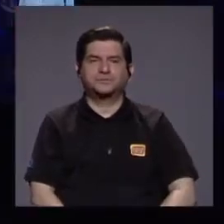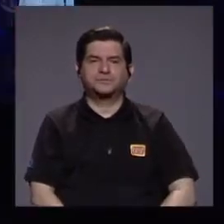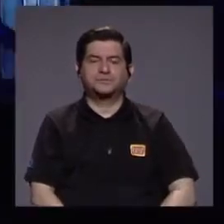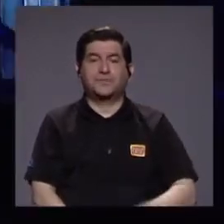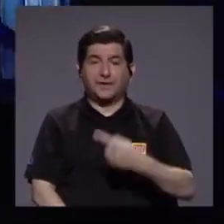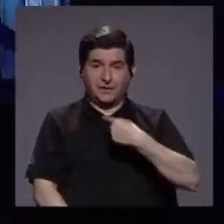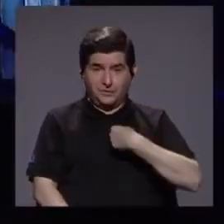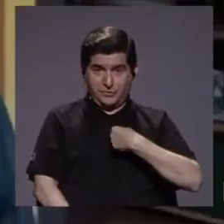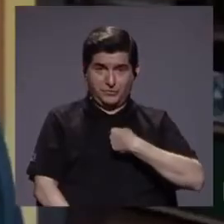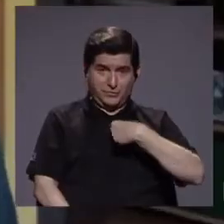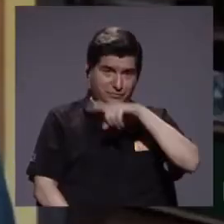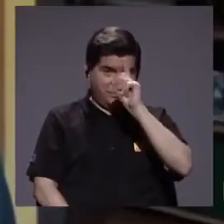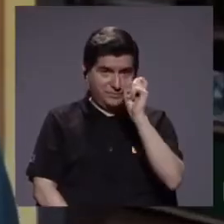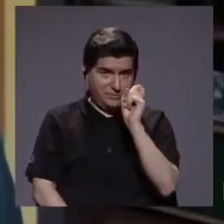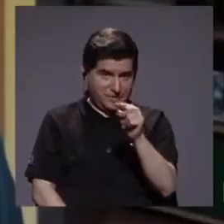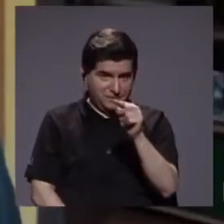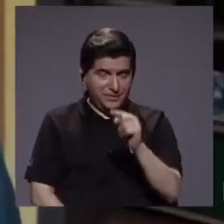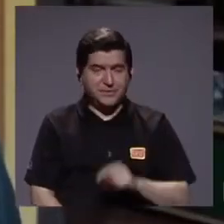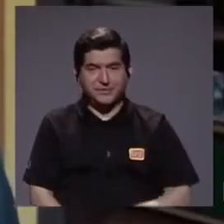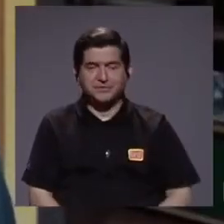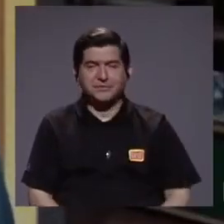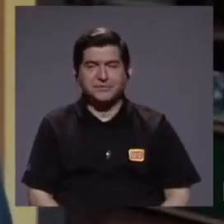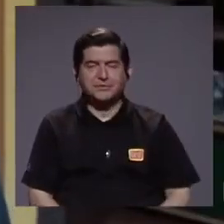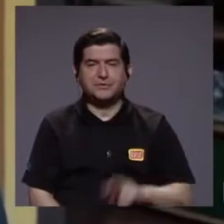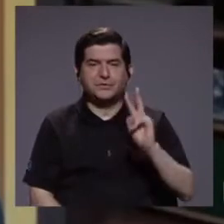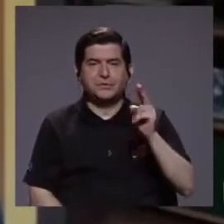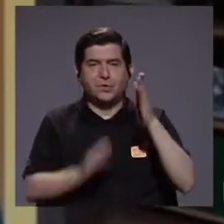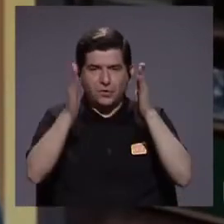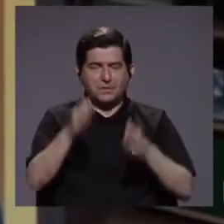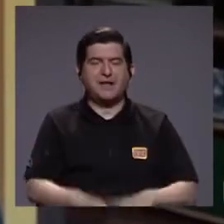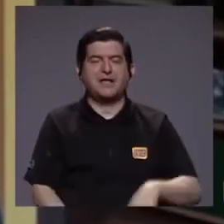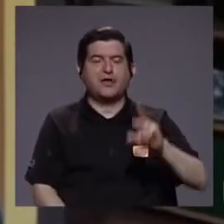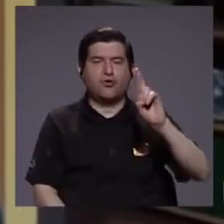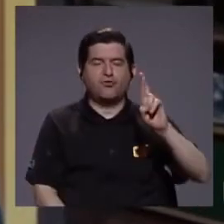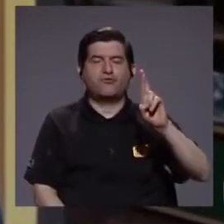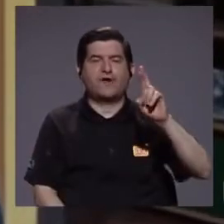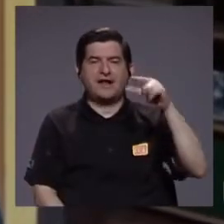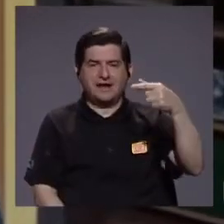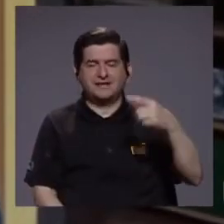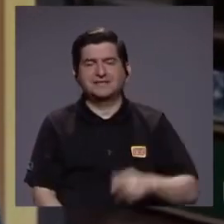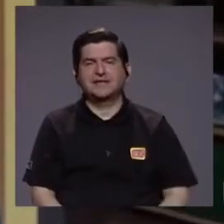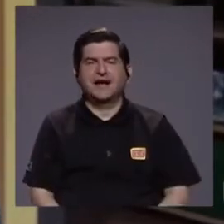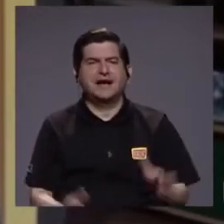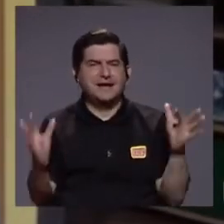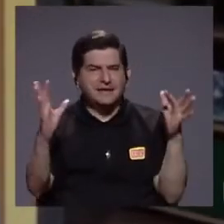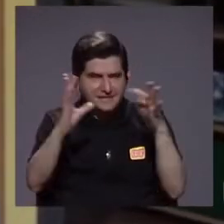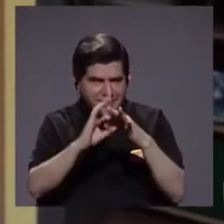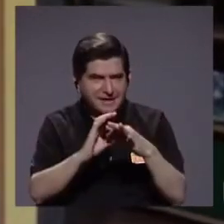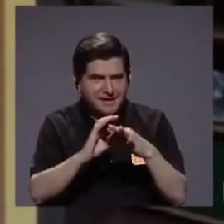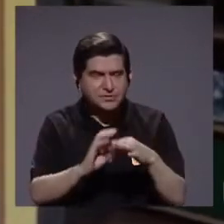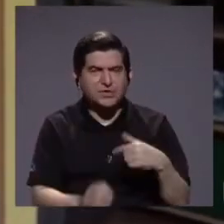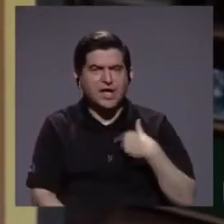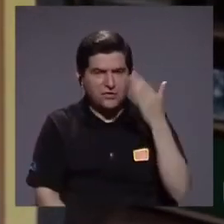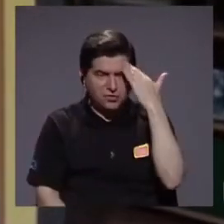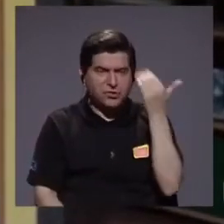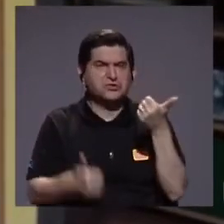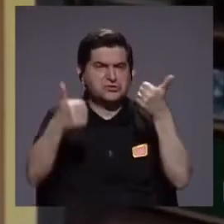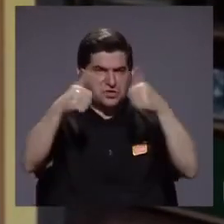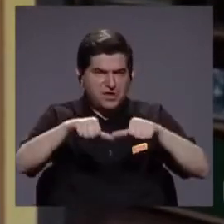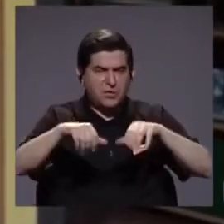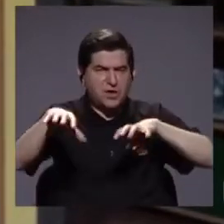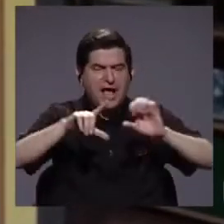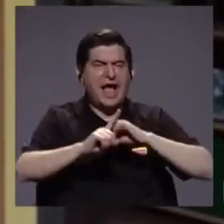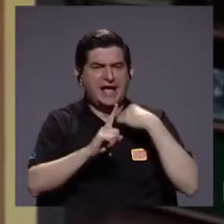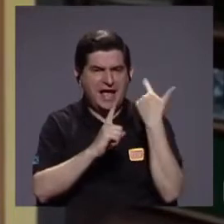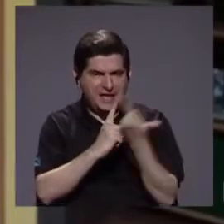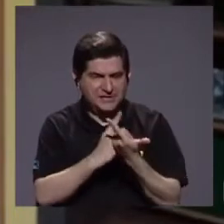Sí, a mí me toca preguntarle al compañero Ralph. A propósito, Ralph, y yo sé que coincidimos de la acción